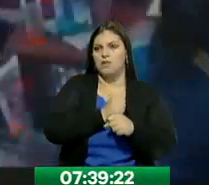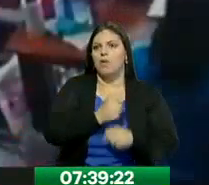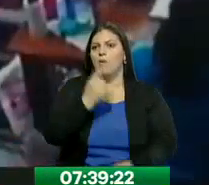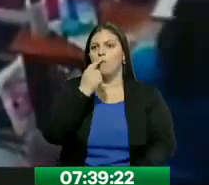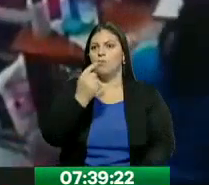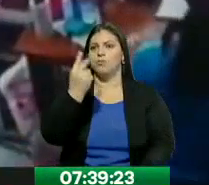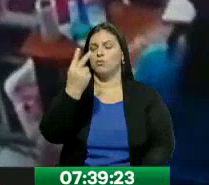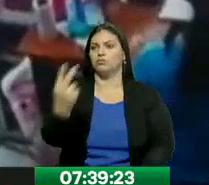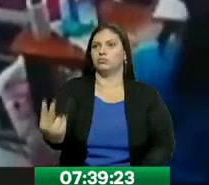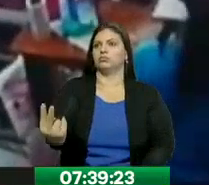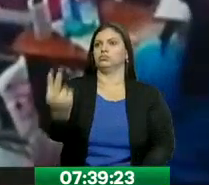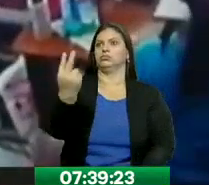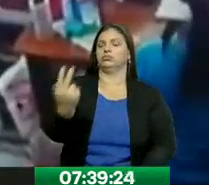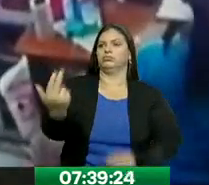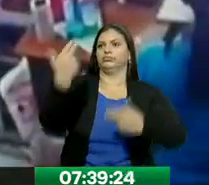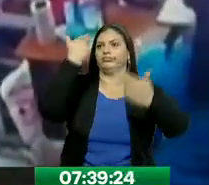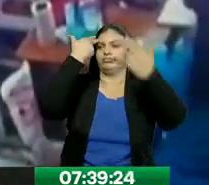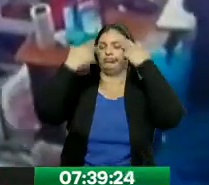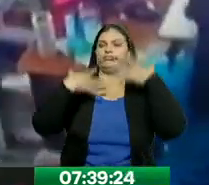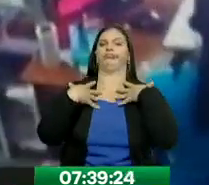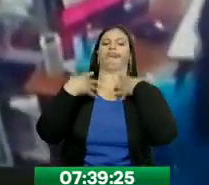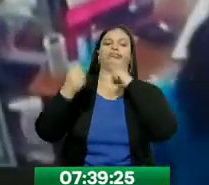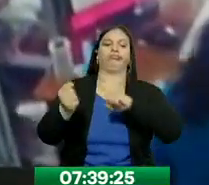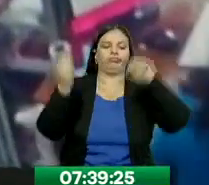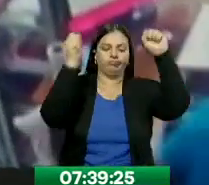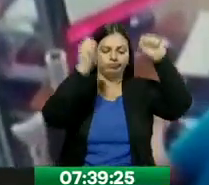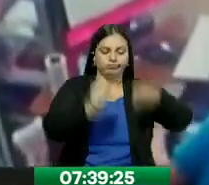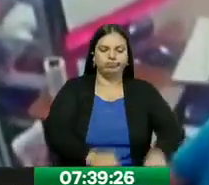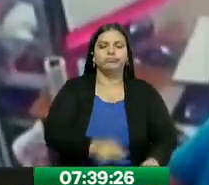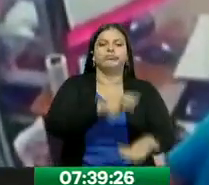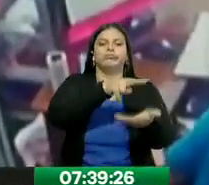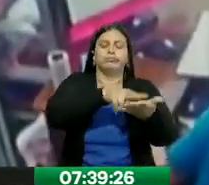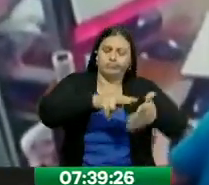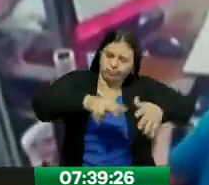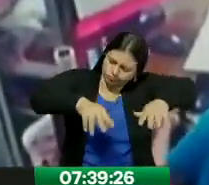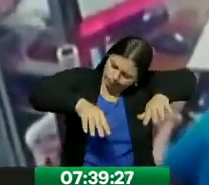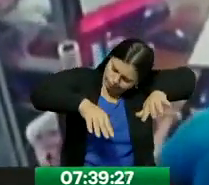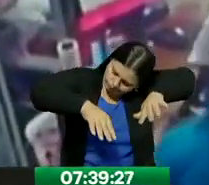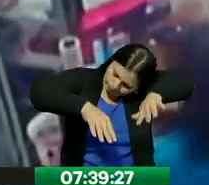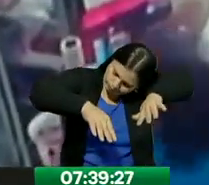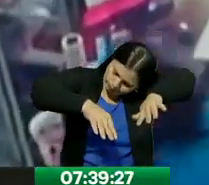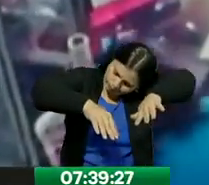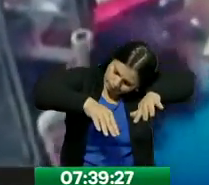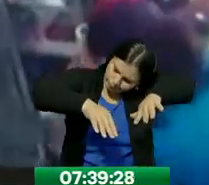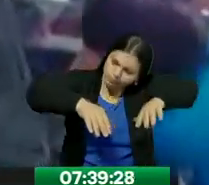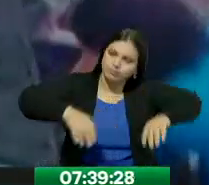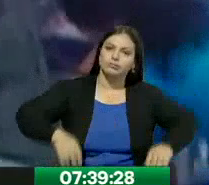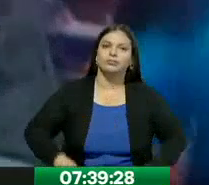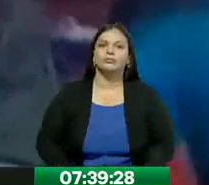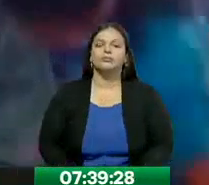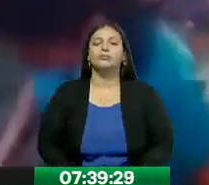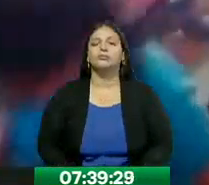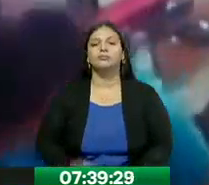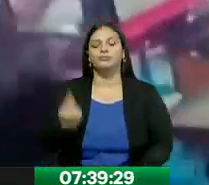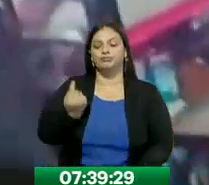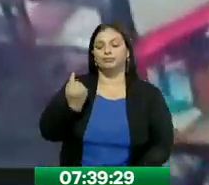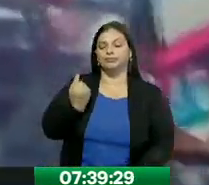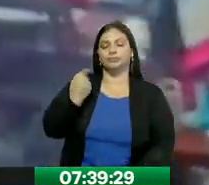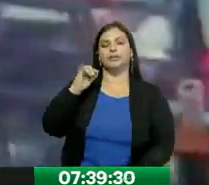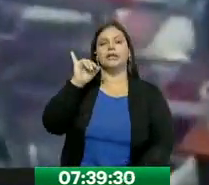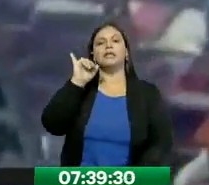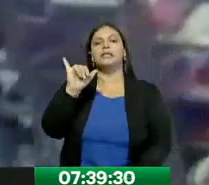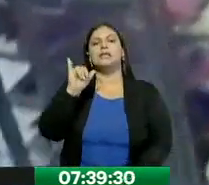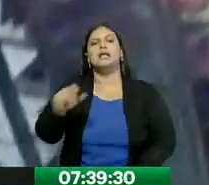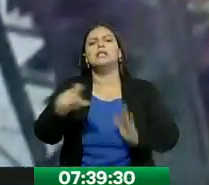también. El atraco se cometió a las 14 horas de este sábado en un local de venta de teléfonos y tarjetas de celulares